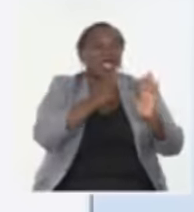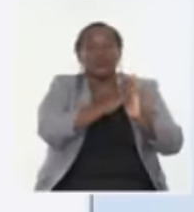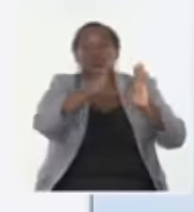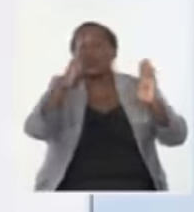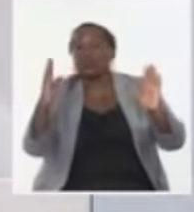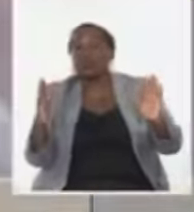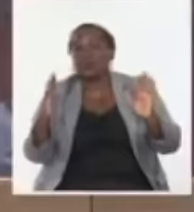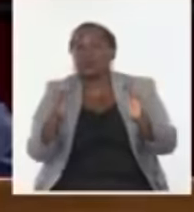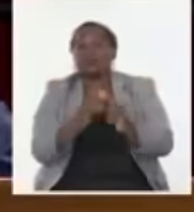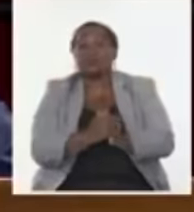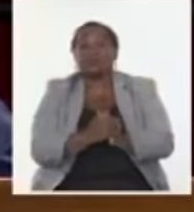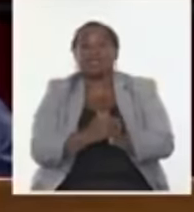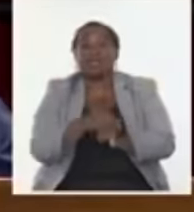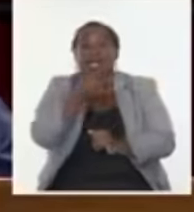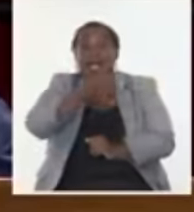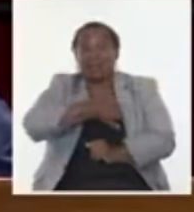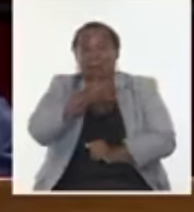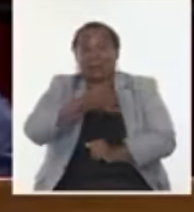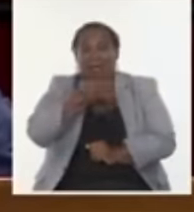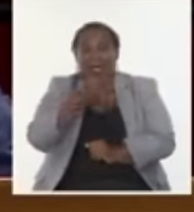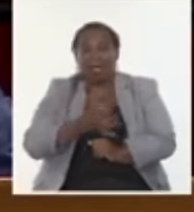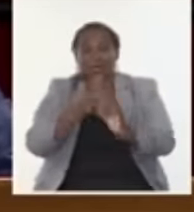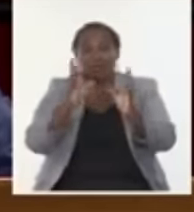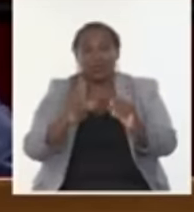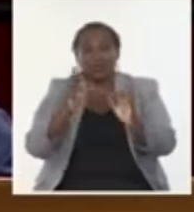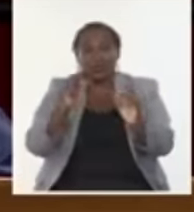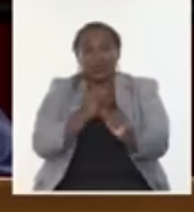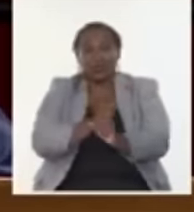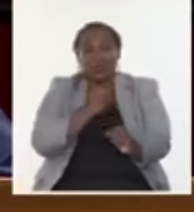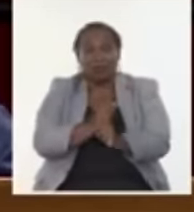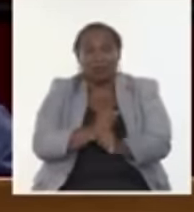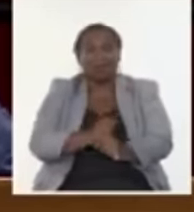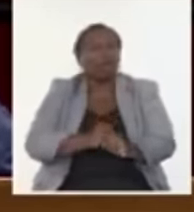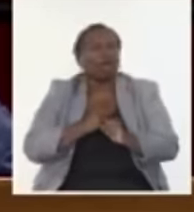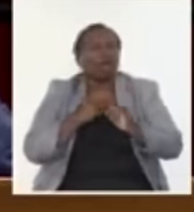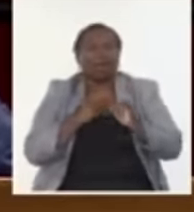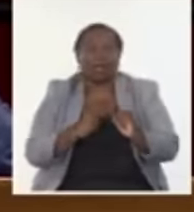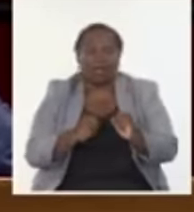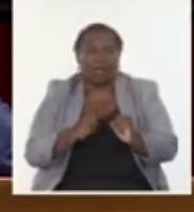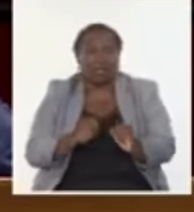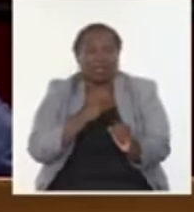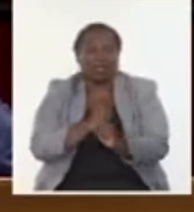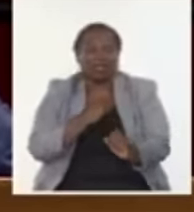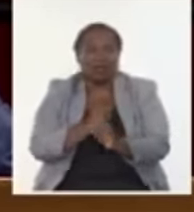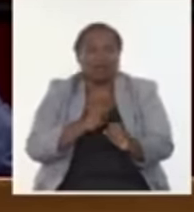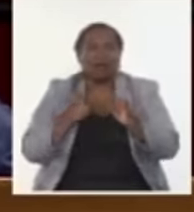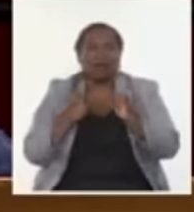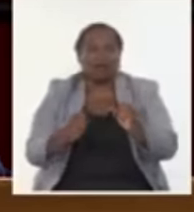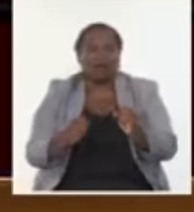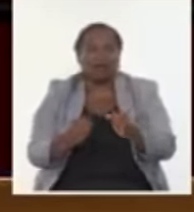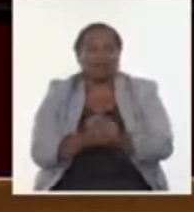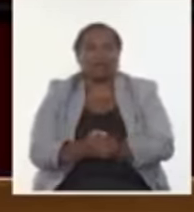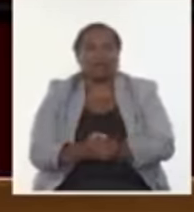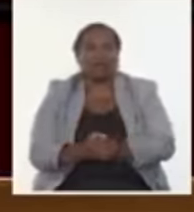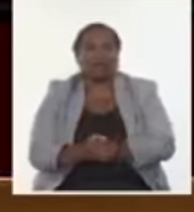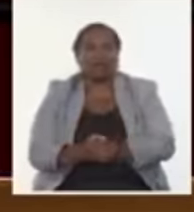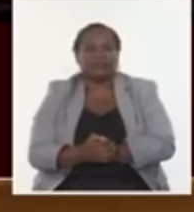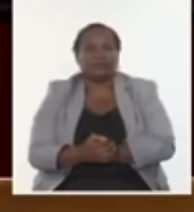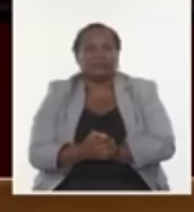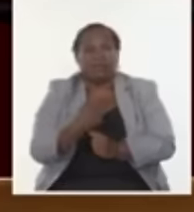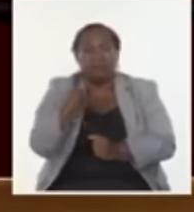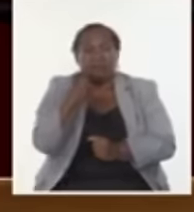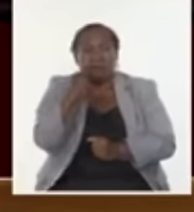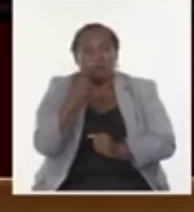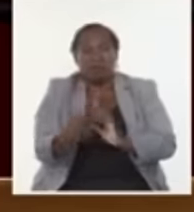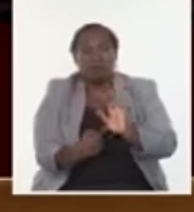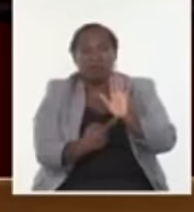que le hemos dicho es el resultado de un trabajo. Hemos trabajado duro, duro, se ha trabajado duro. Y como ustedes pueden ver,